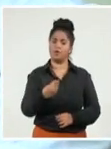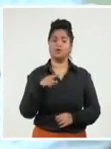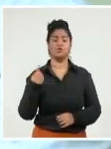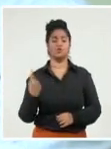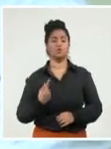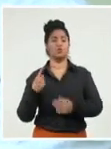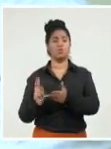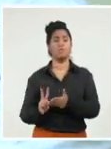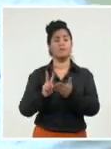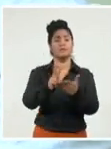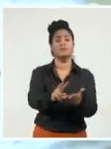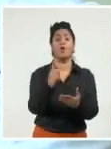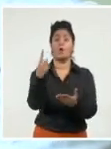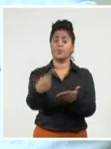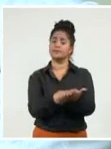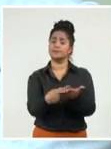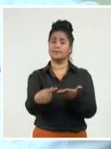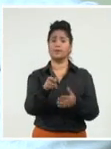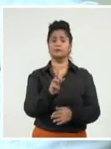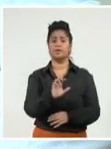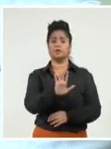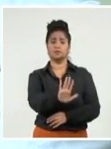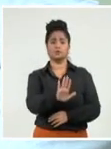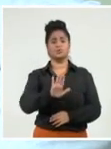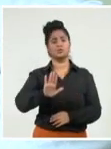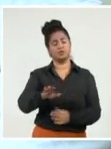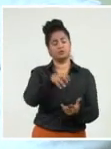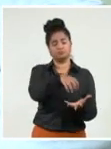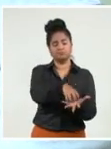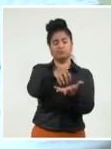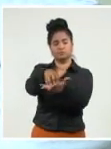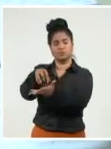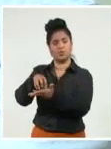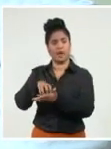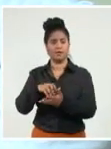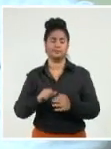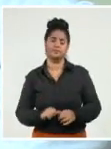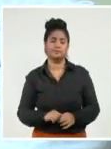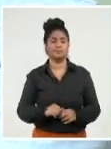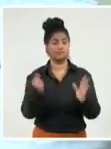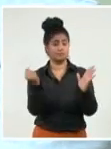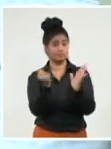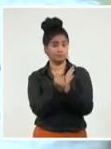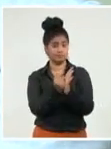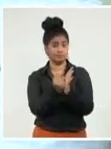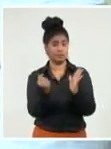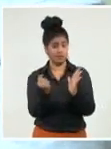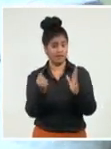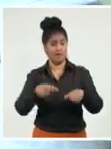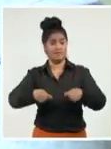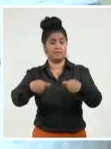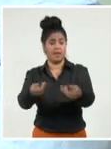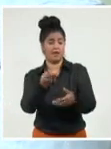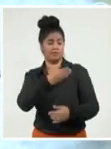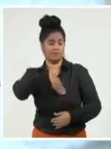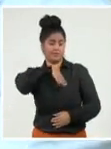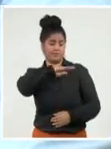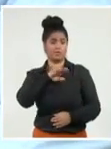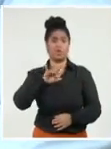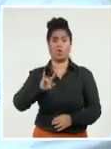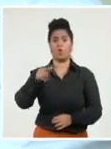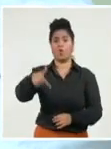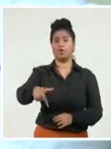semana 355, determinando ya 72 militantes de la juventud con la construcción de 8 organizaciones de base. Se ve un